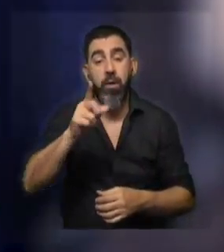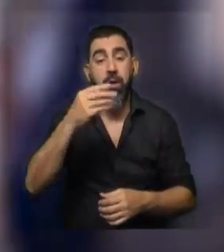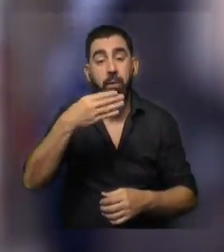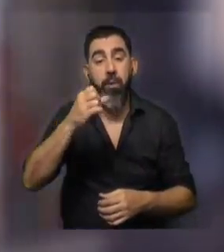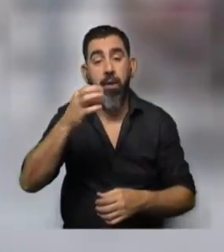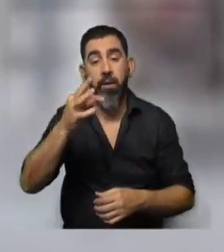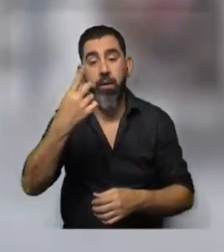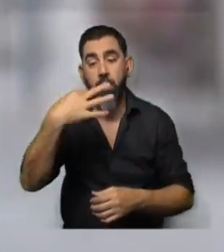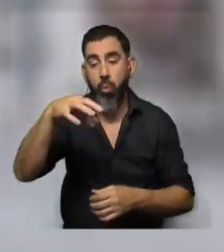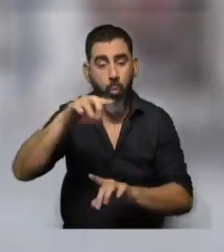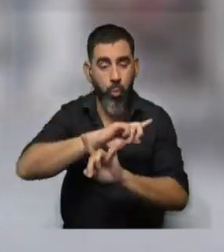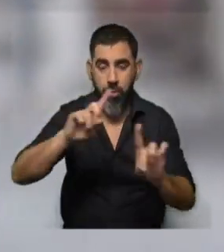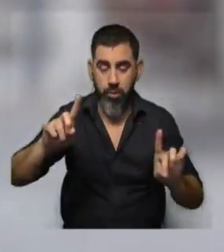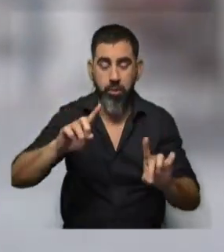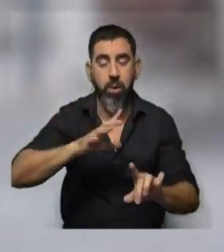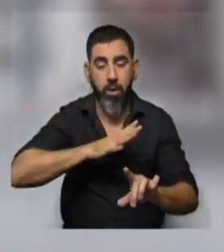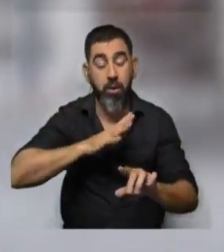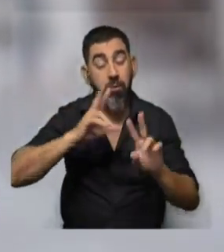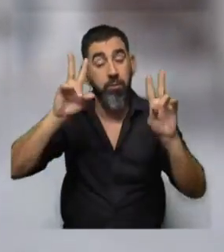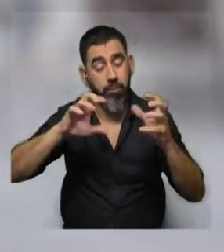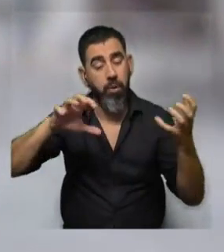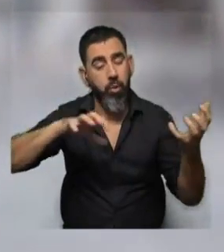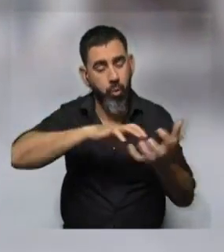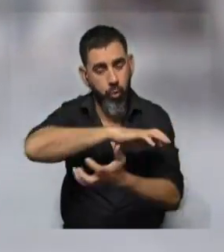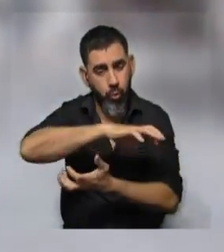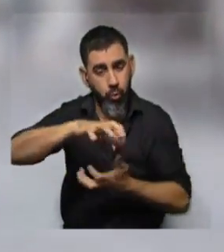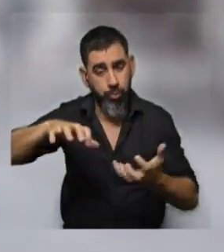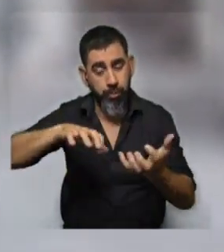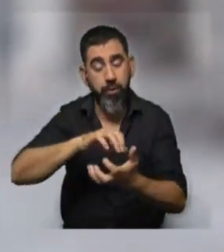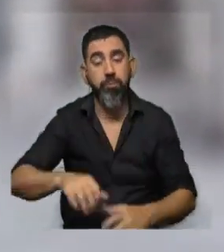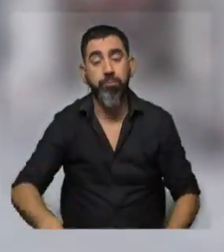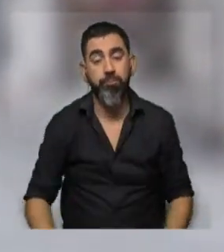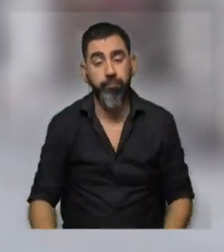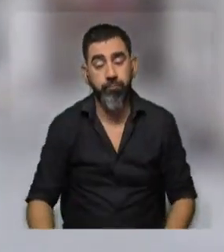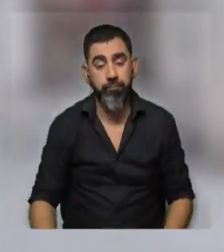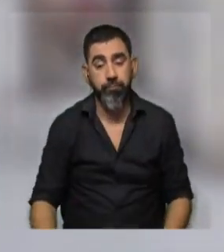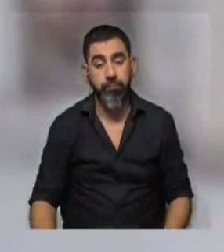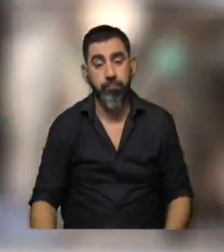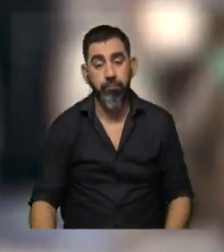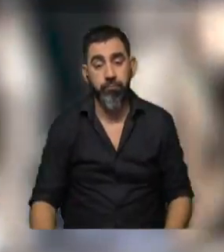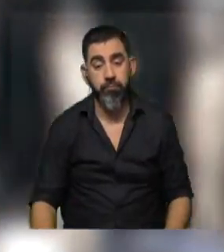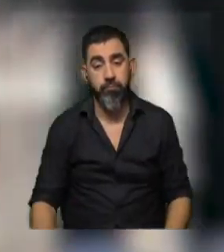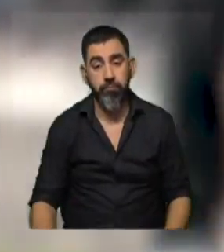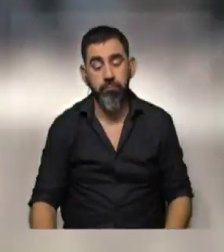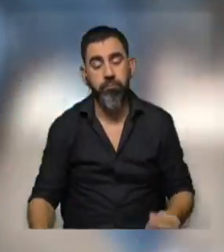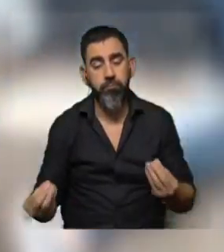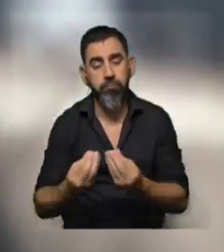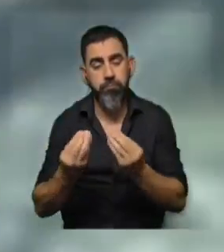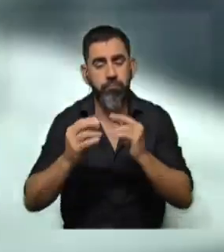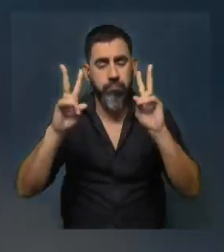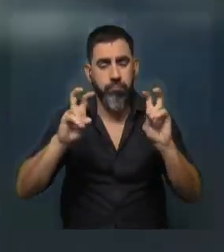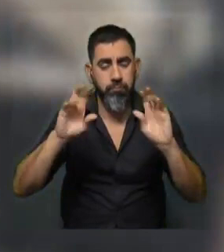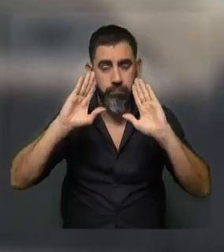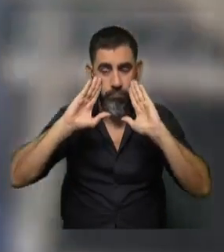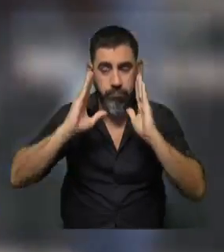una sola tiene es una es una es un tema complejo que digamos que que tiene muchas dimensiones para